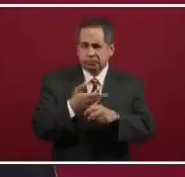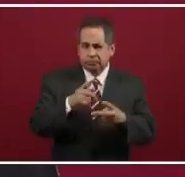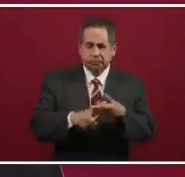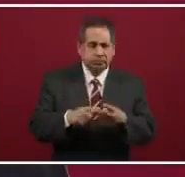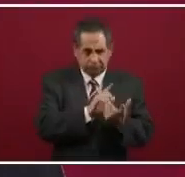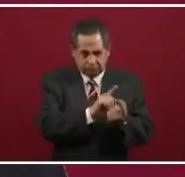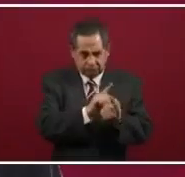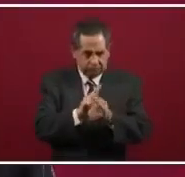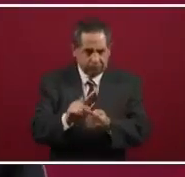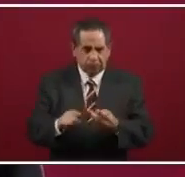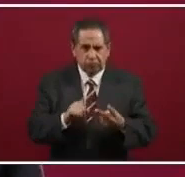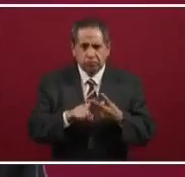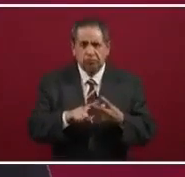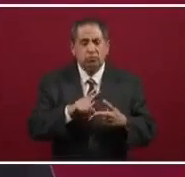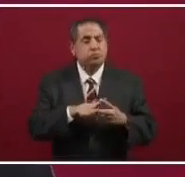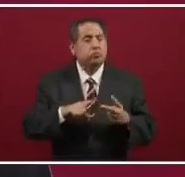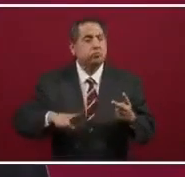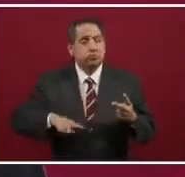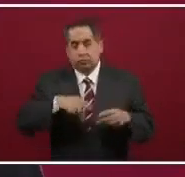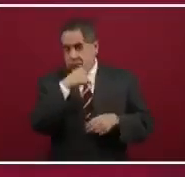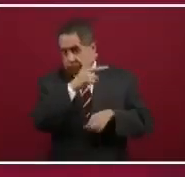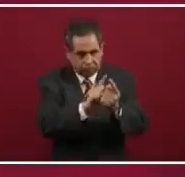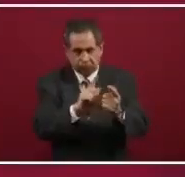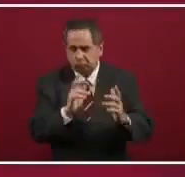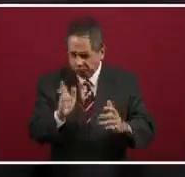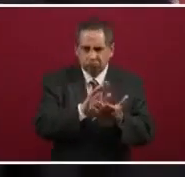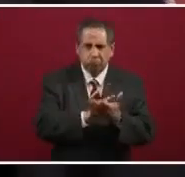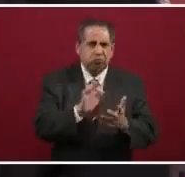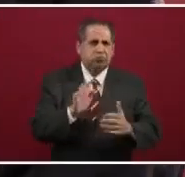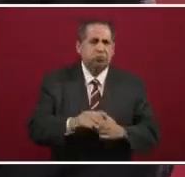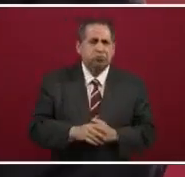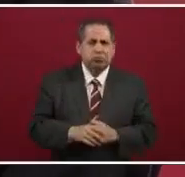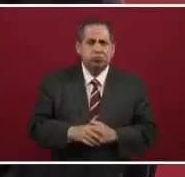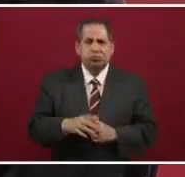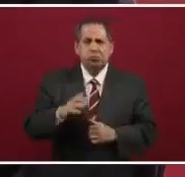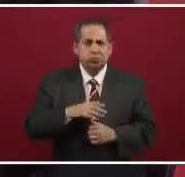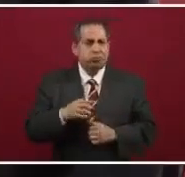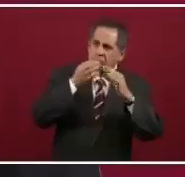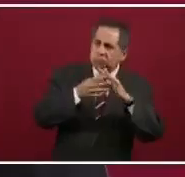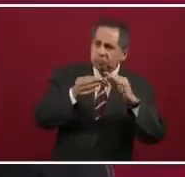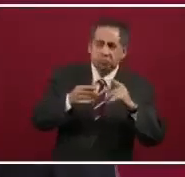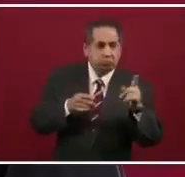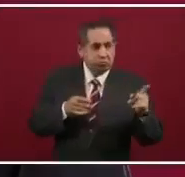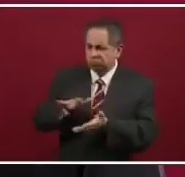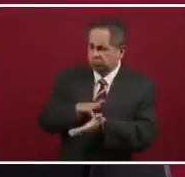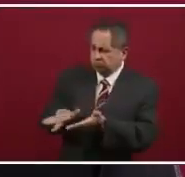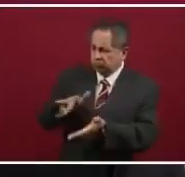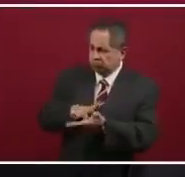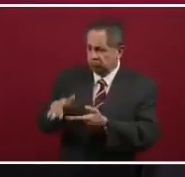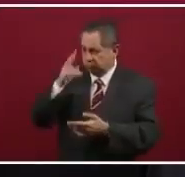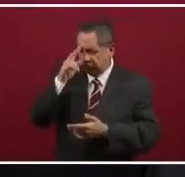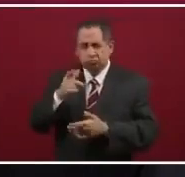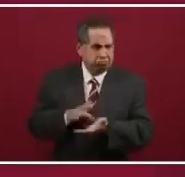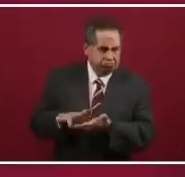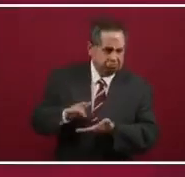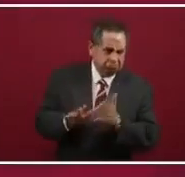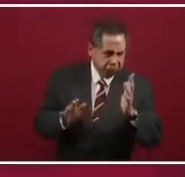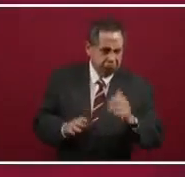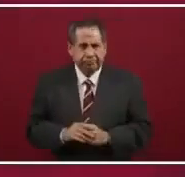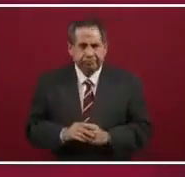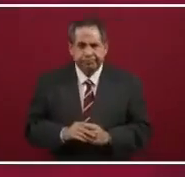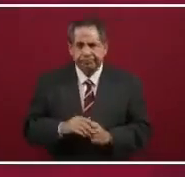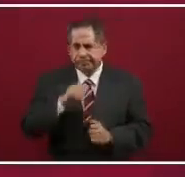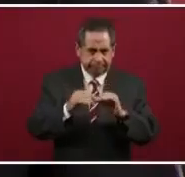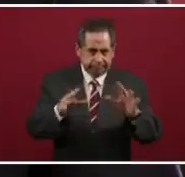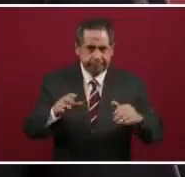de Comercio del gobierno de Estados Unidos. Hay manifestaciones de apoyo al libre comercio. También,